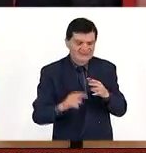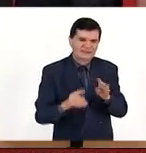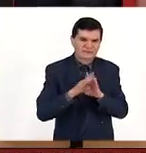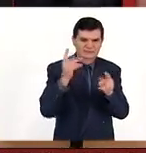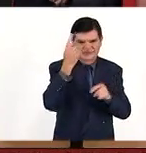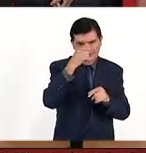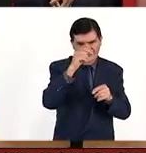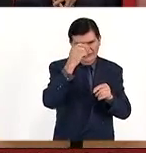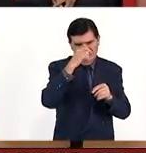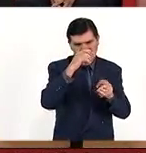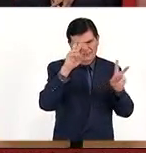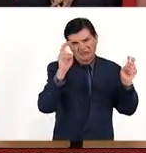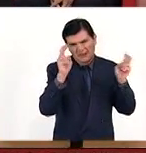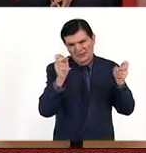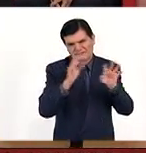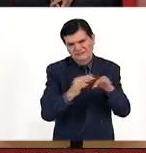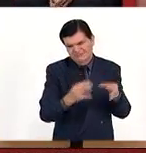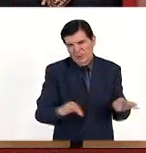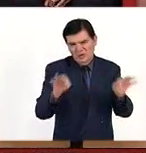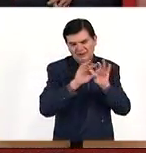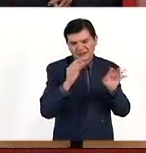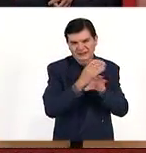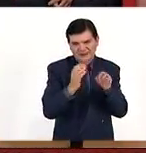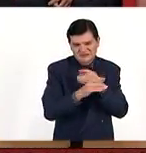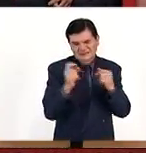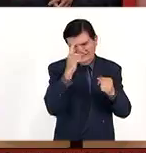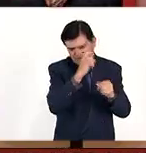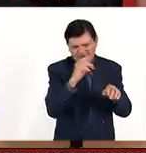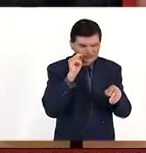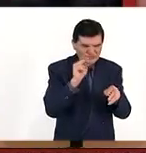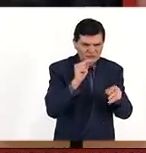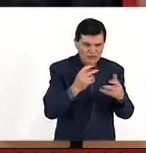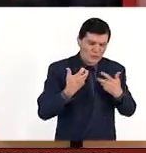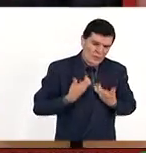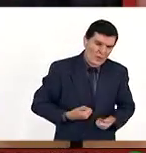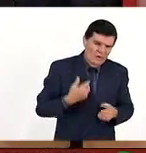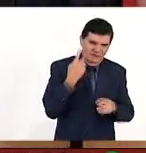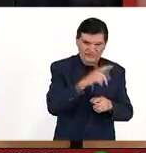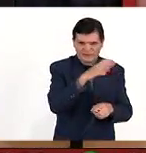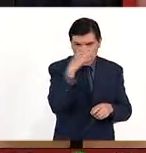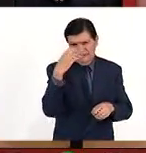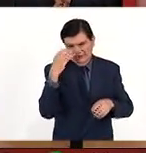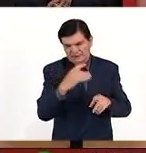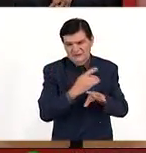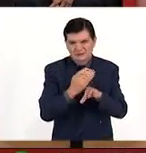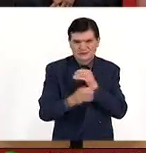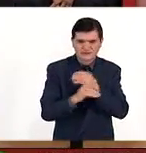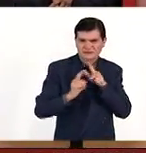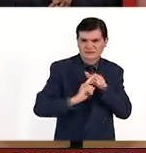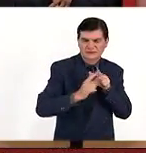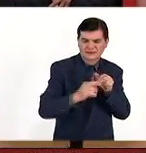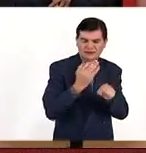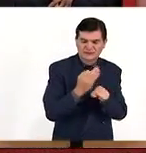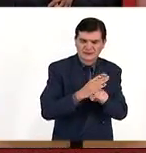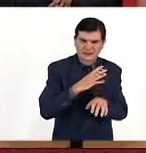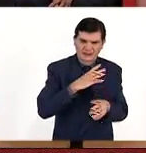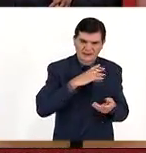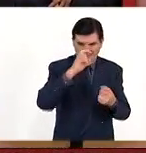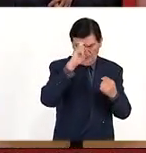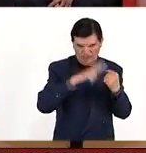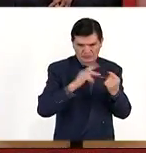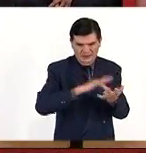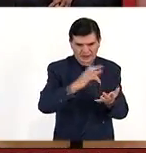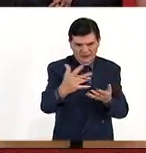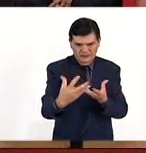día este tema tan interesante tan complejo tan difícil tan duro por las imágenes que hemos visto por el evento por la realidad que es la migración que está dando ahorita en europa